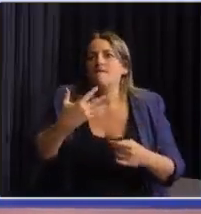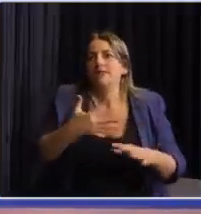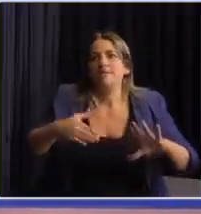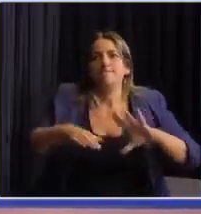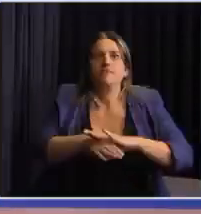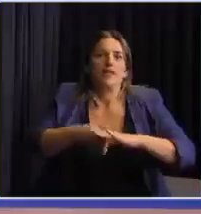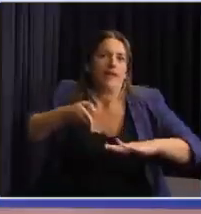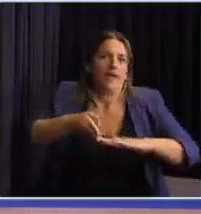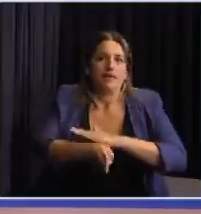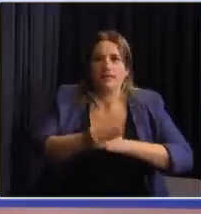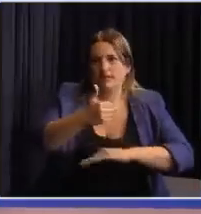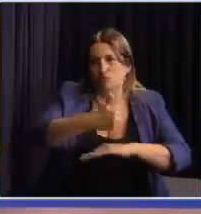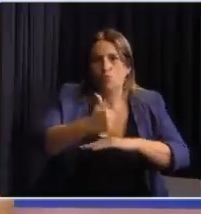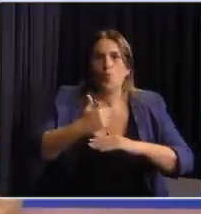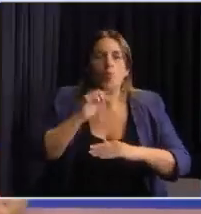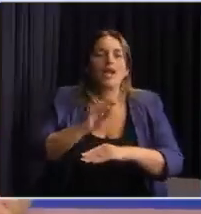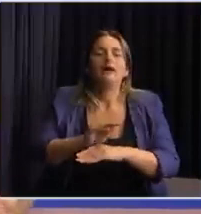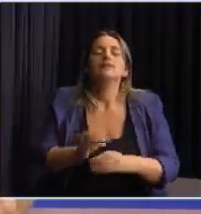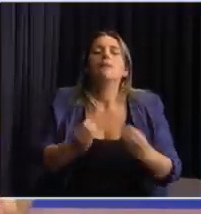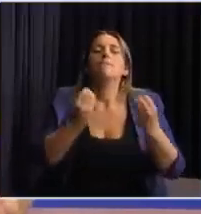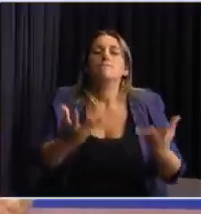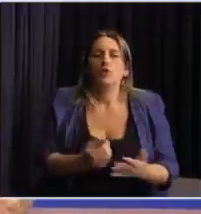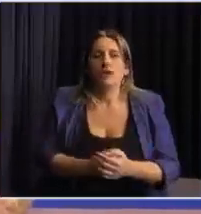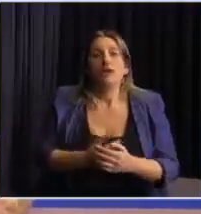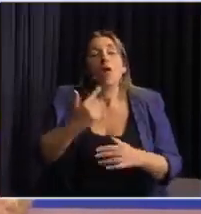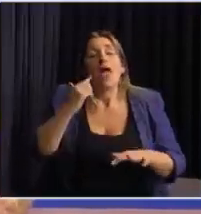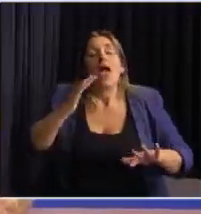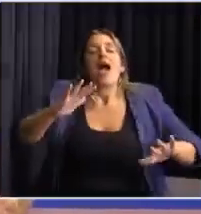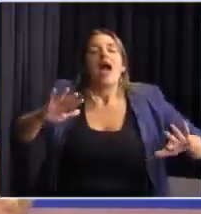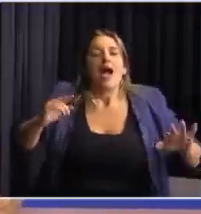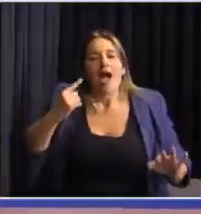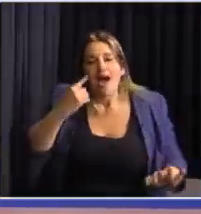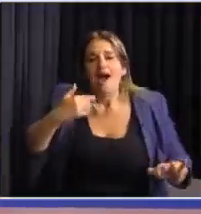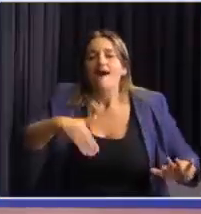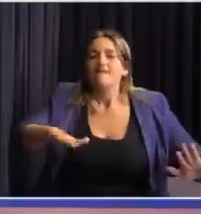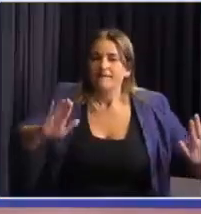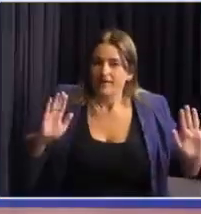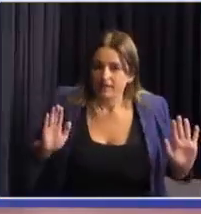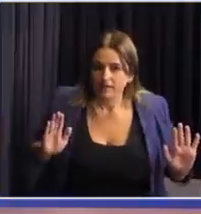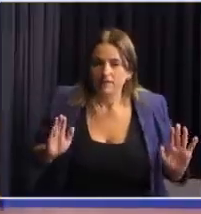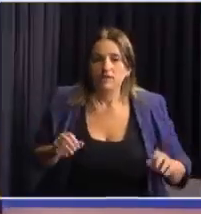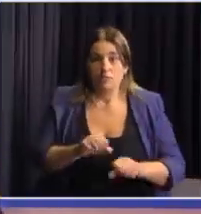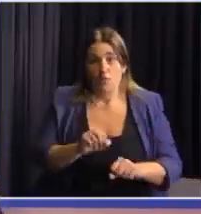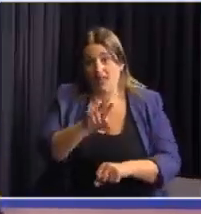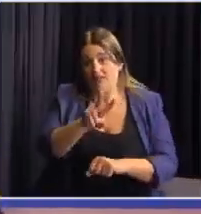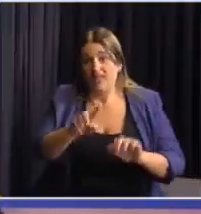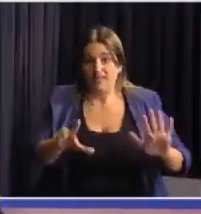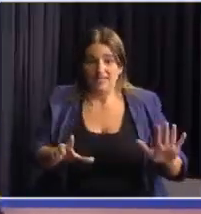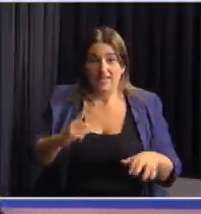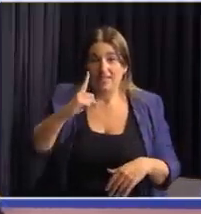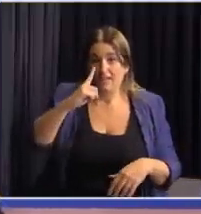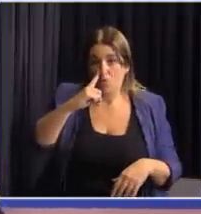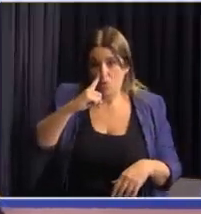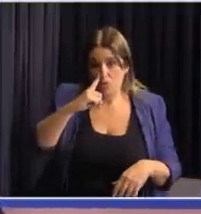qué? Porque hay un cronograma tentativo que llega al 27 de